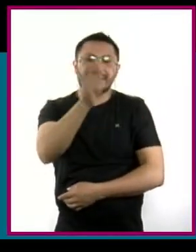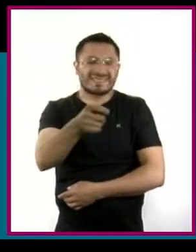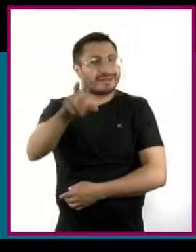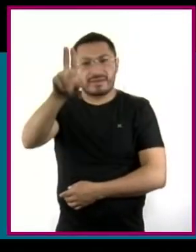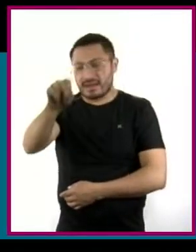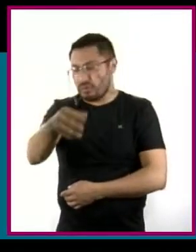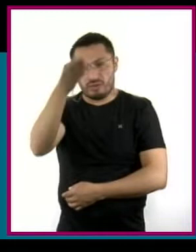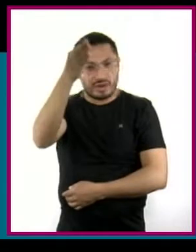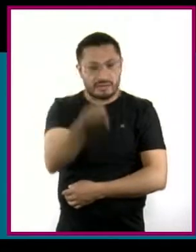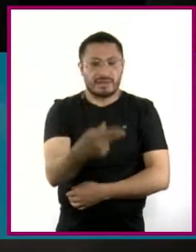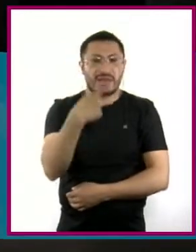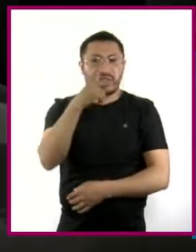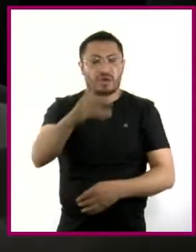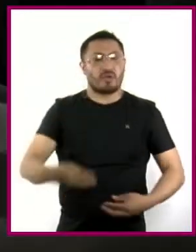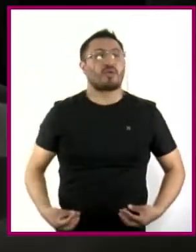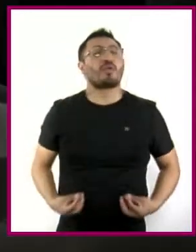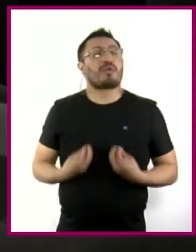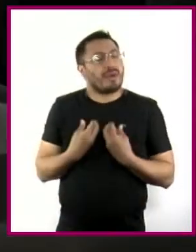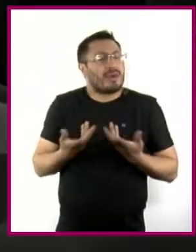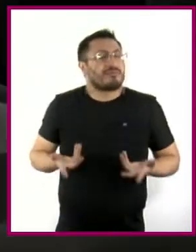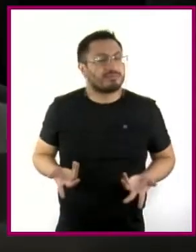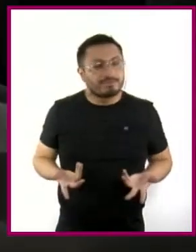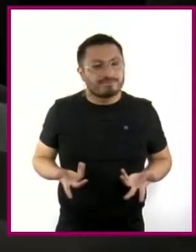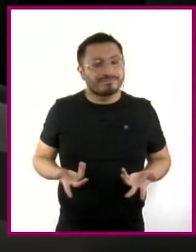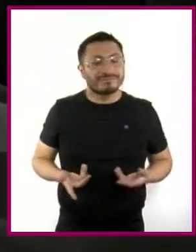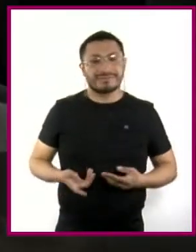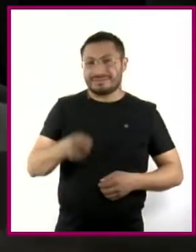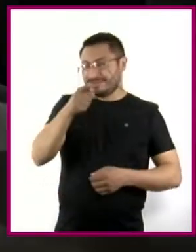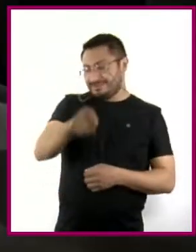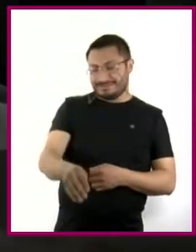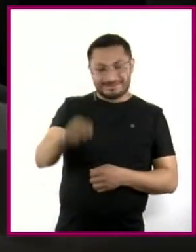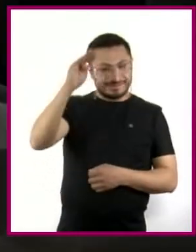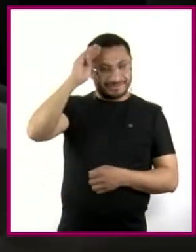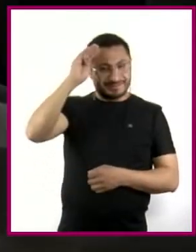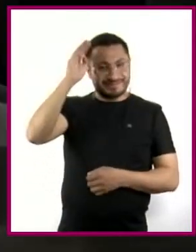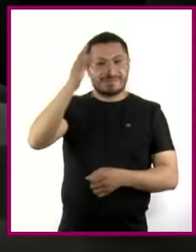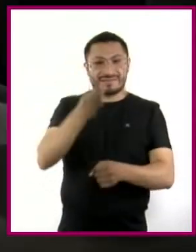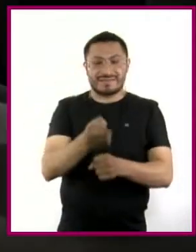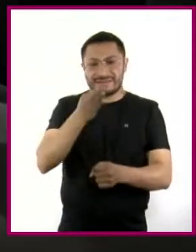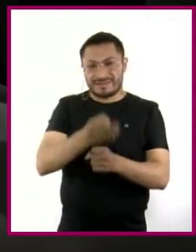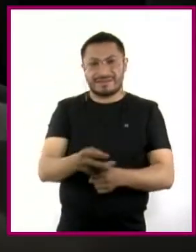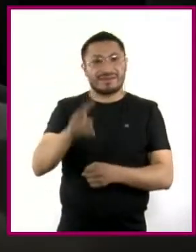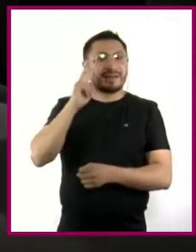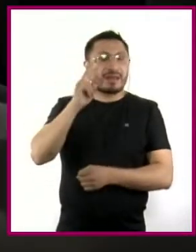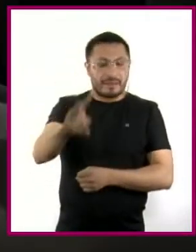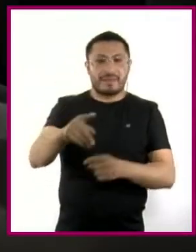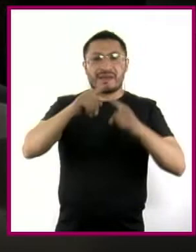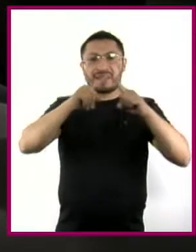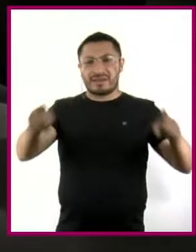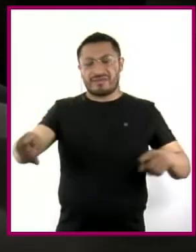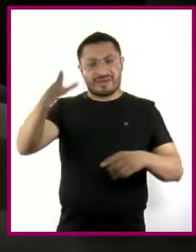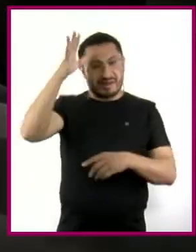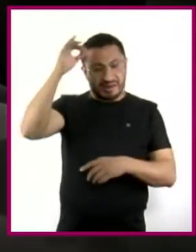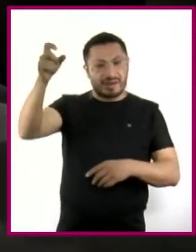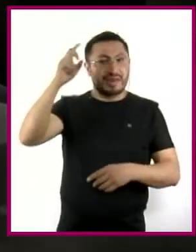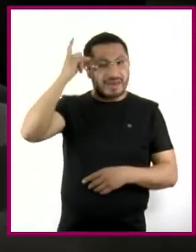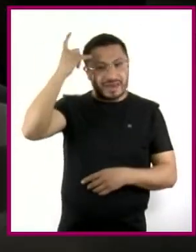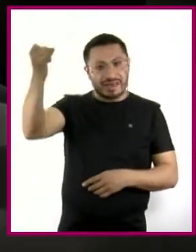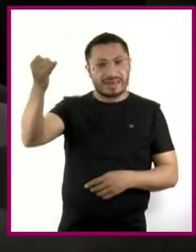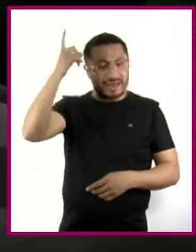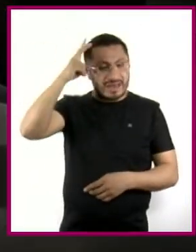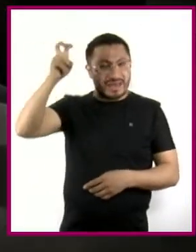con respecto a tu vida? Mientras lo haces, vamos a ver otro sentido en que la idea del sueño es usada